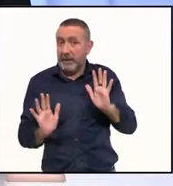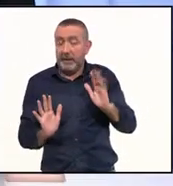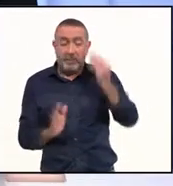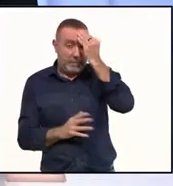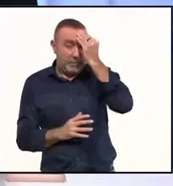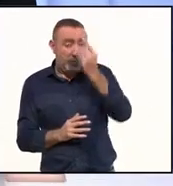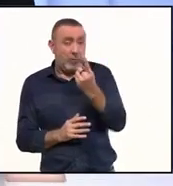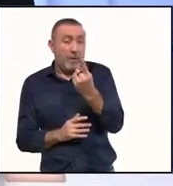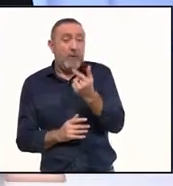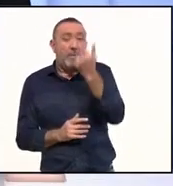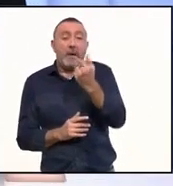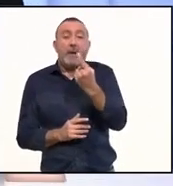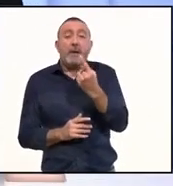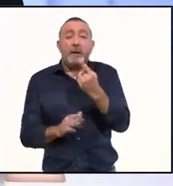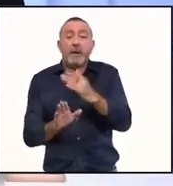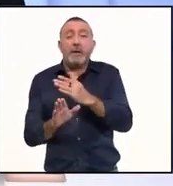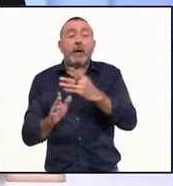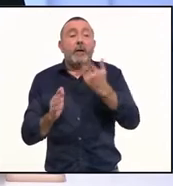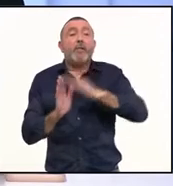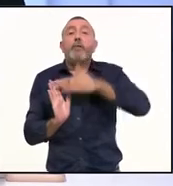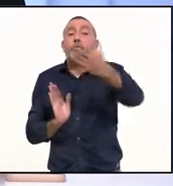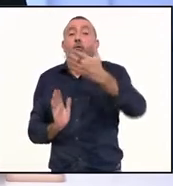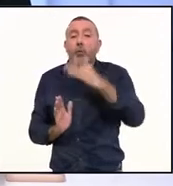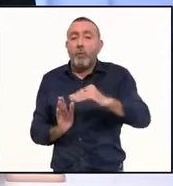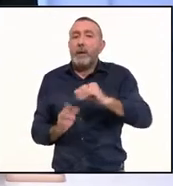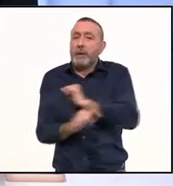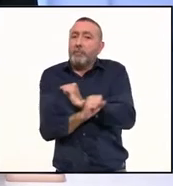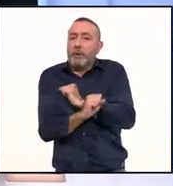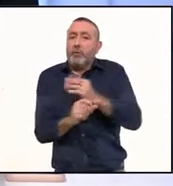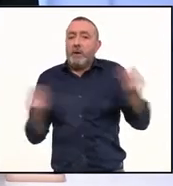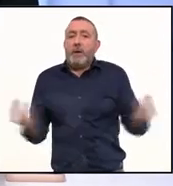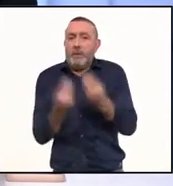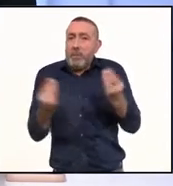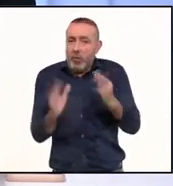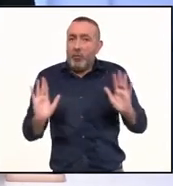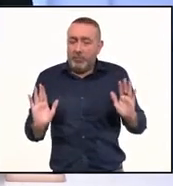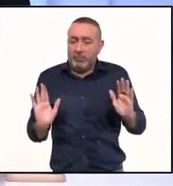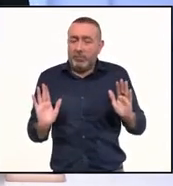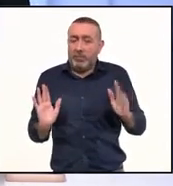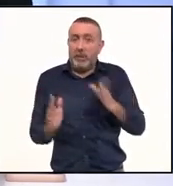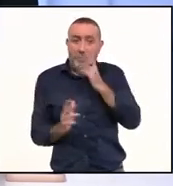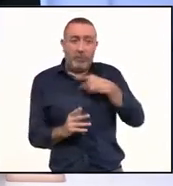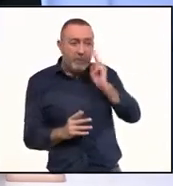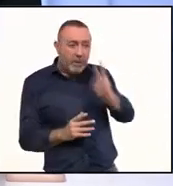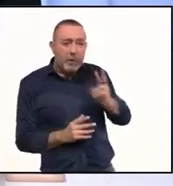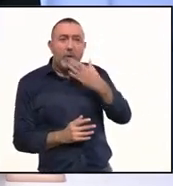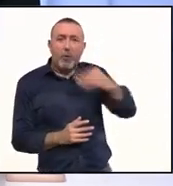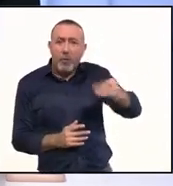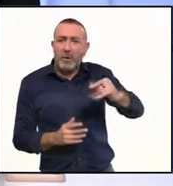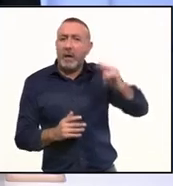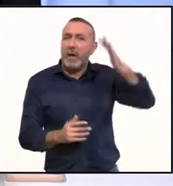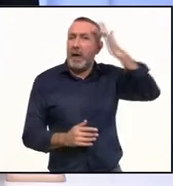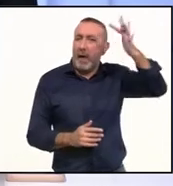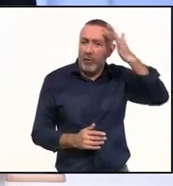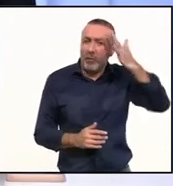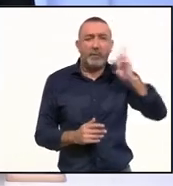cualquier generación futura va a venir mejor que nosotros pues yo soy una persona optimista por naturaleza y yo veo a los niños y veo los adolescentes y